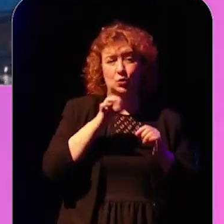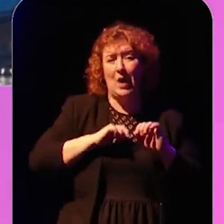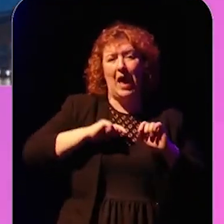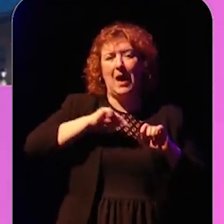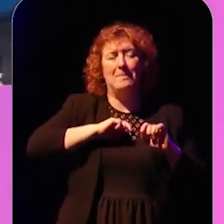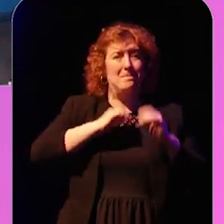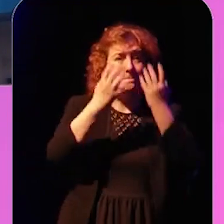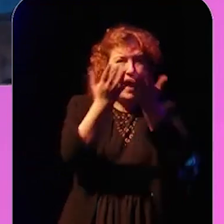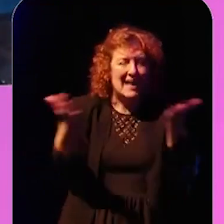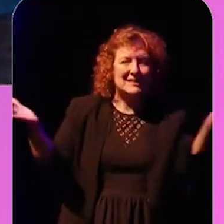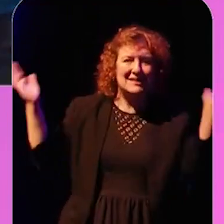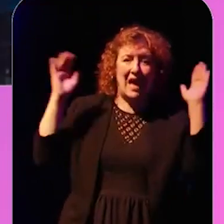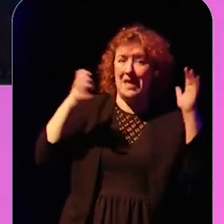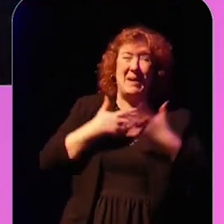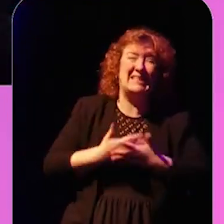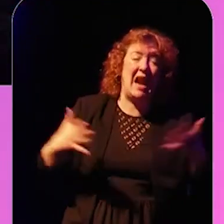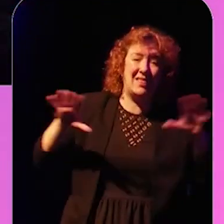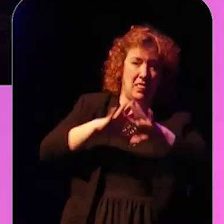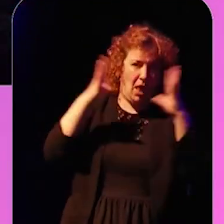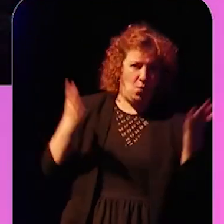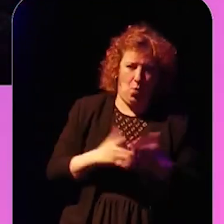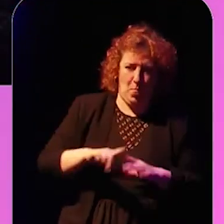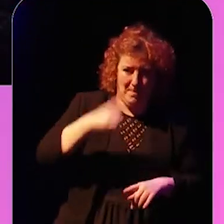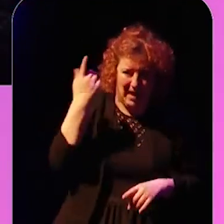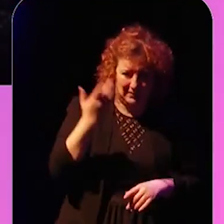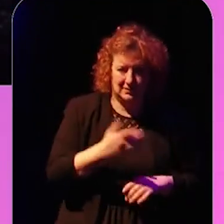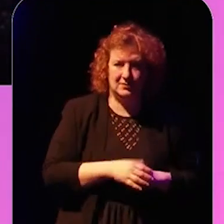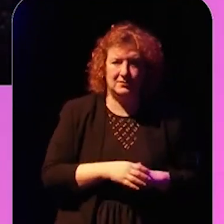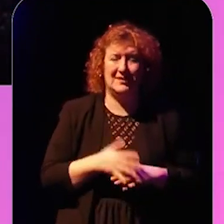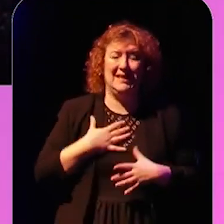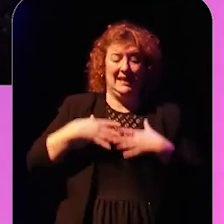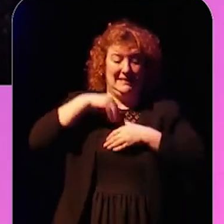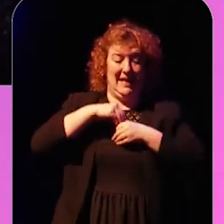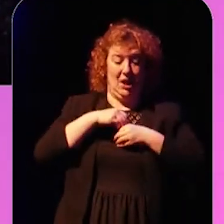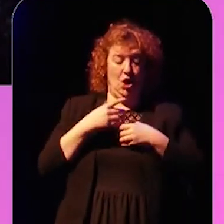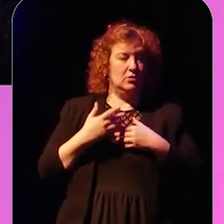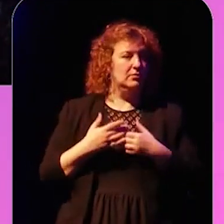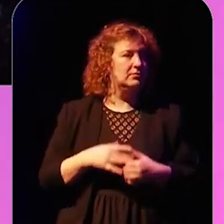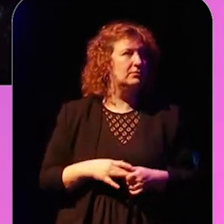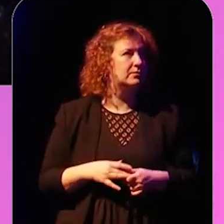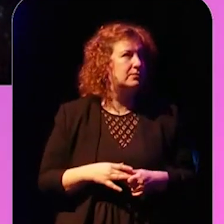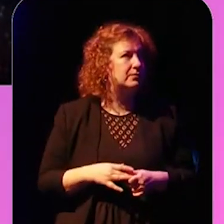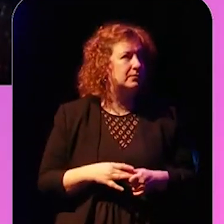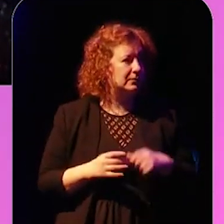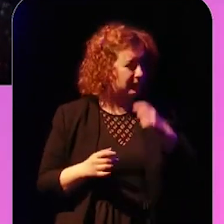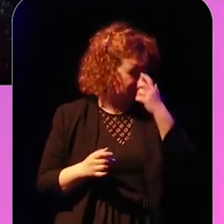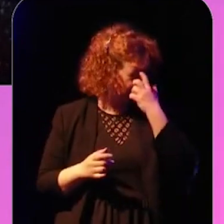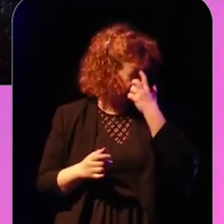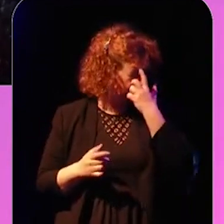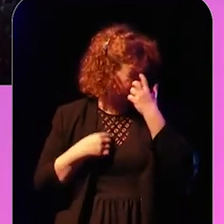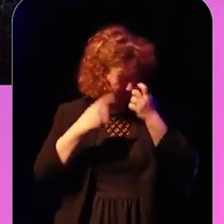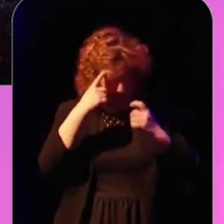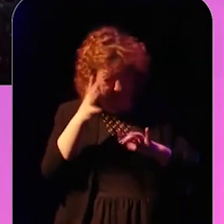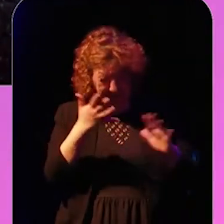envolvente, la pantalla más grande del mundo. Una pantalla interior, creo que son